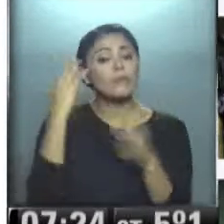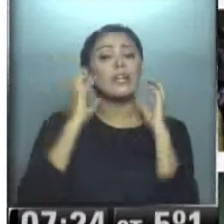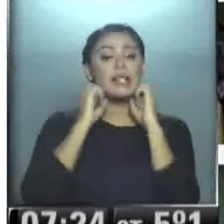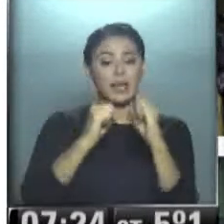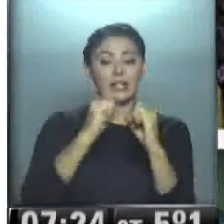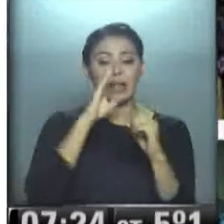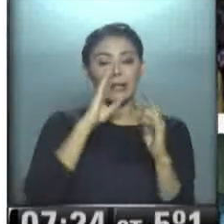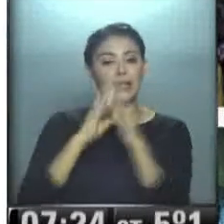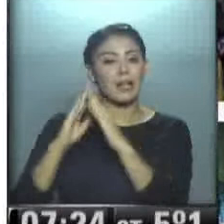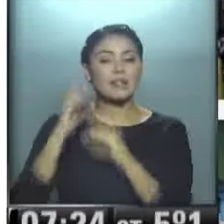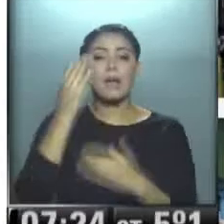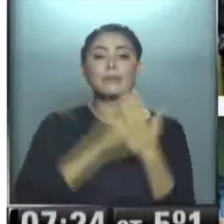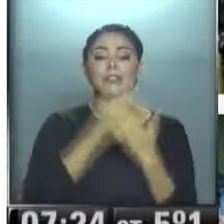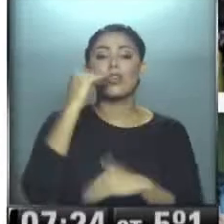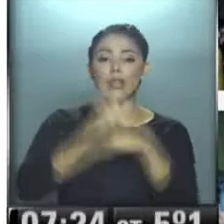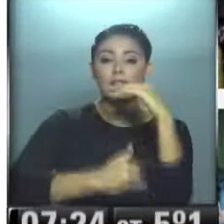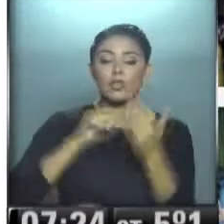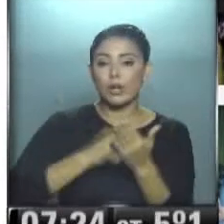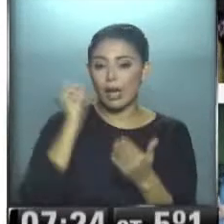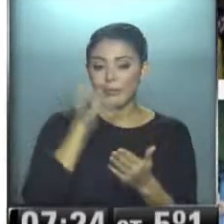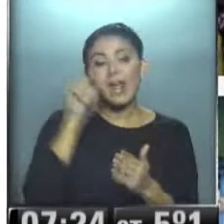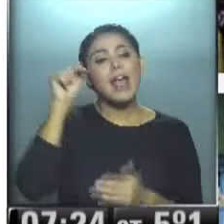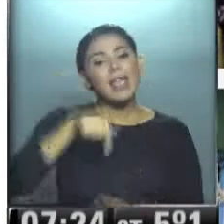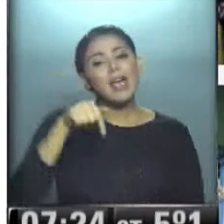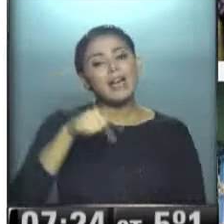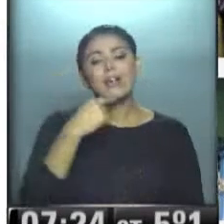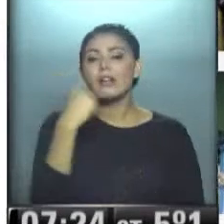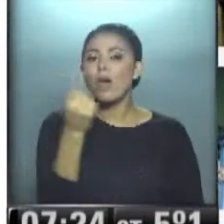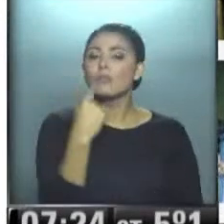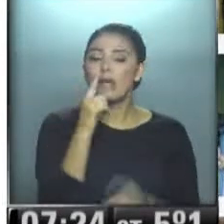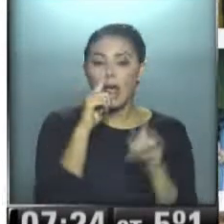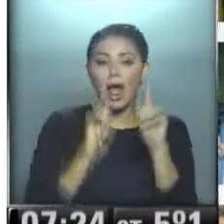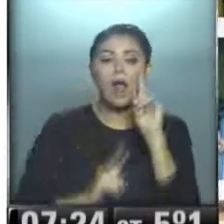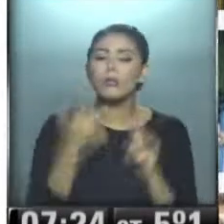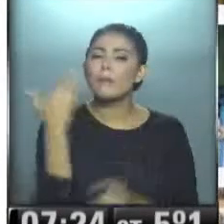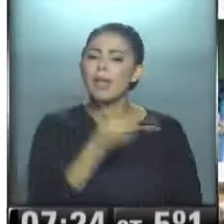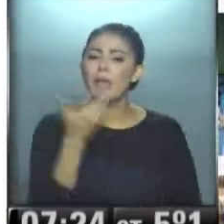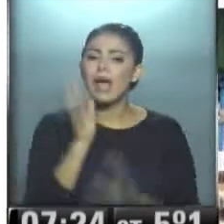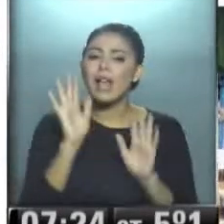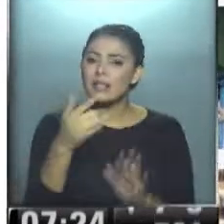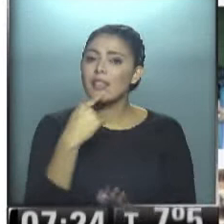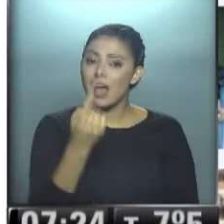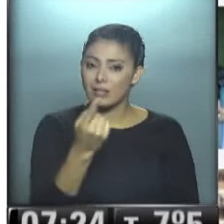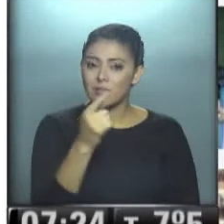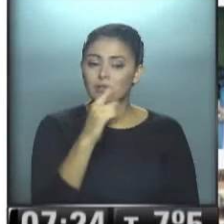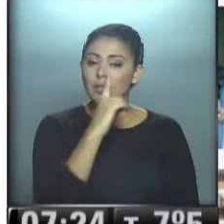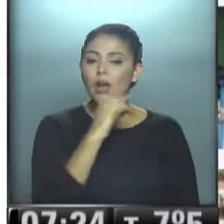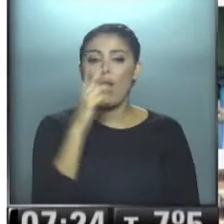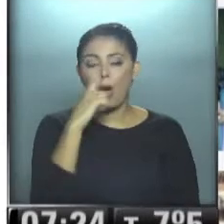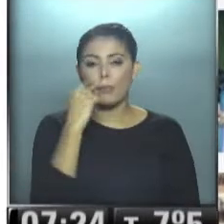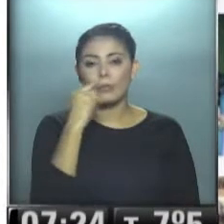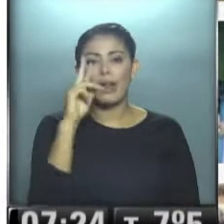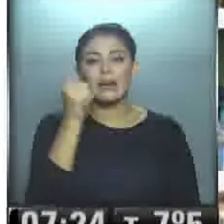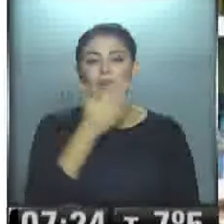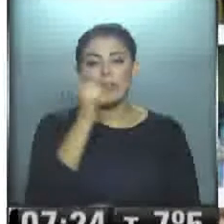hábitat del ministerio de desarrollo de la ciudad y allí nos dirige nos dieron sus respuestas a algunos de nuestros reclamos dijo a télam rafael que ser